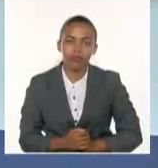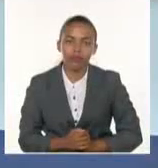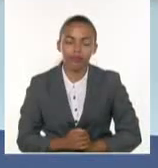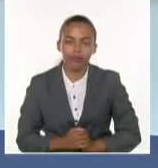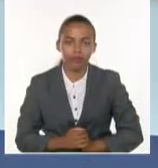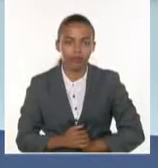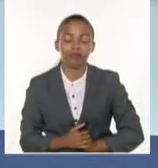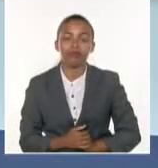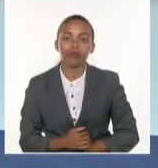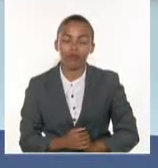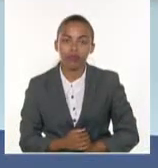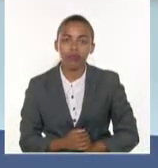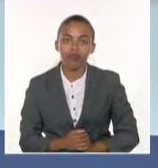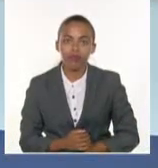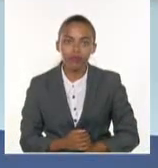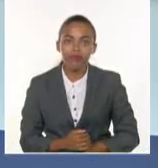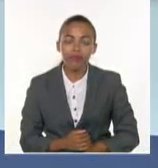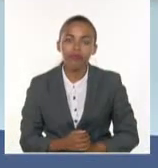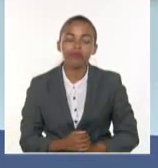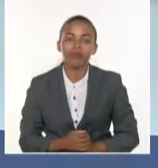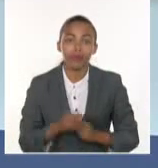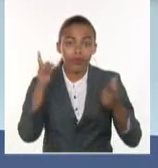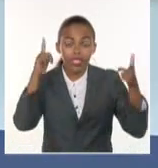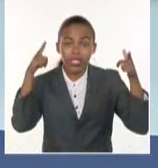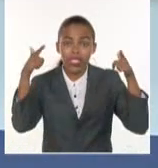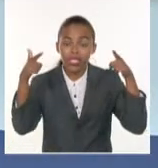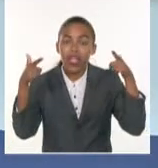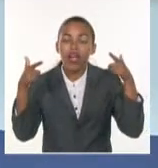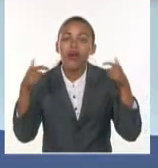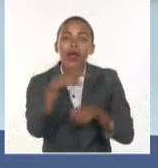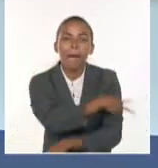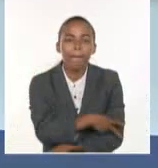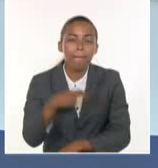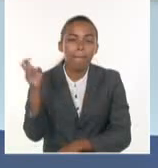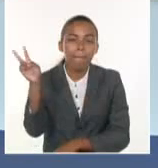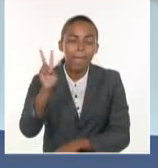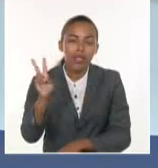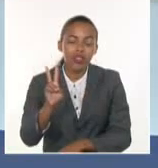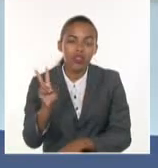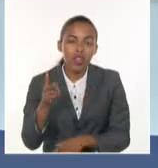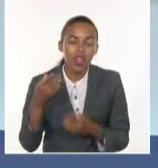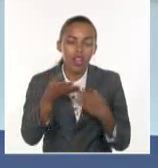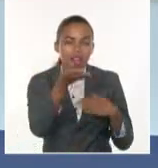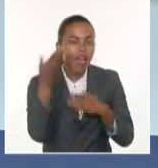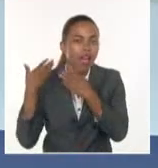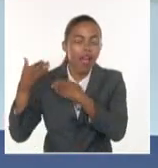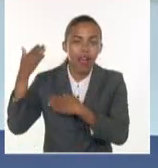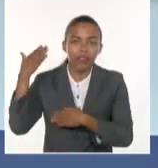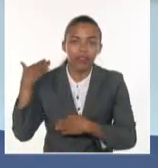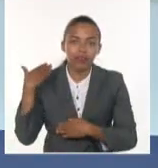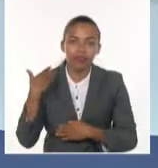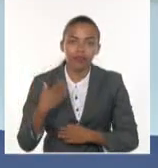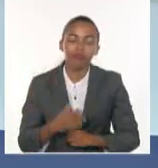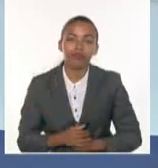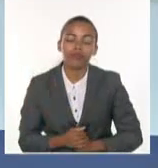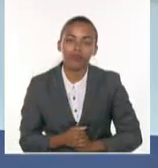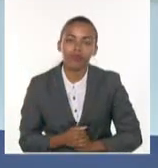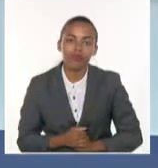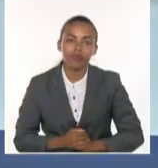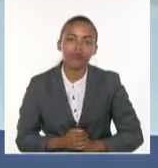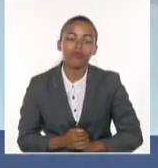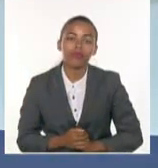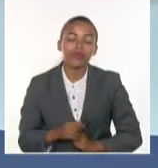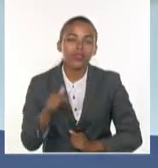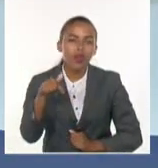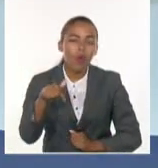Y Chávez caló en la juventud venezolana con sus acciones en favor de una América para todos. Es por ello que en este